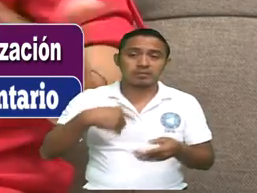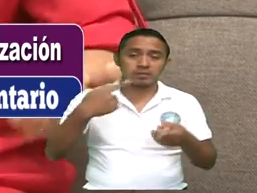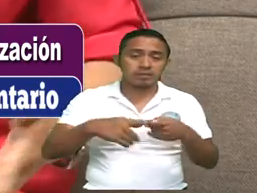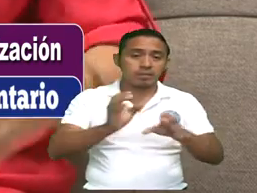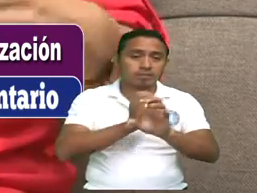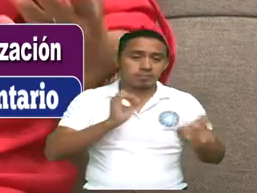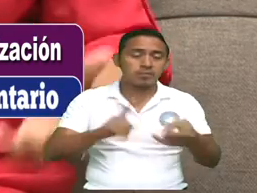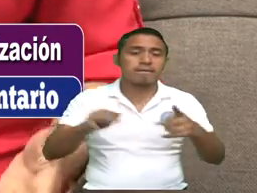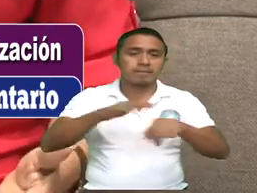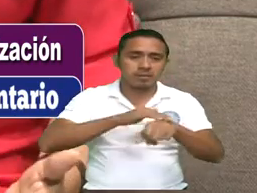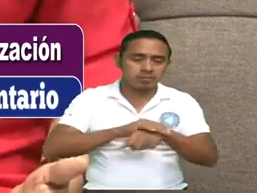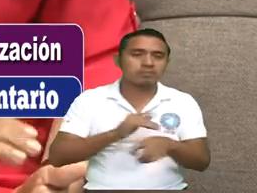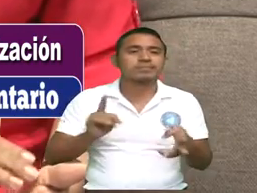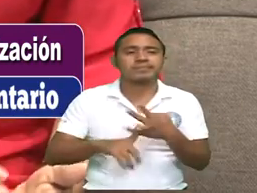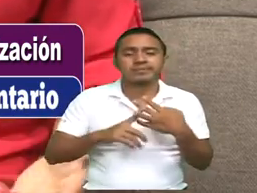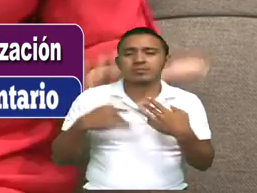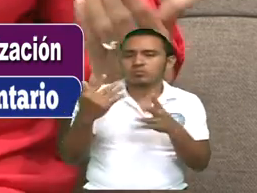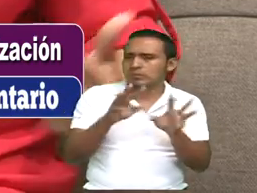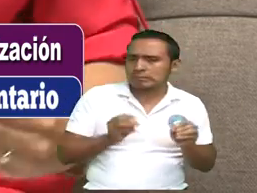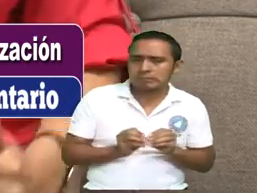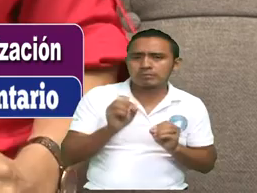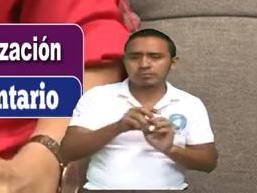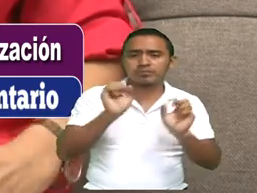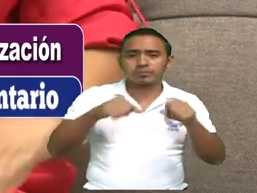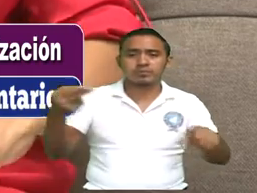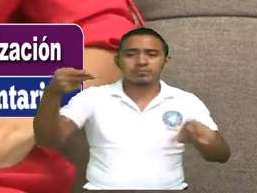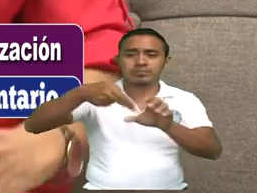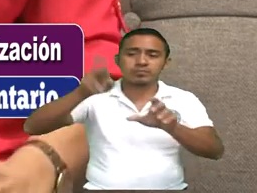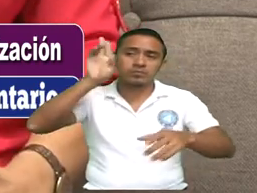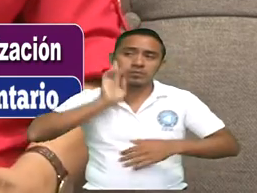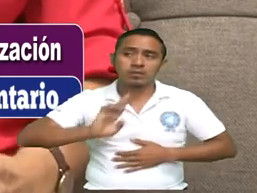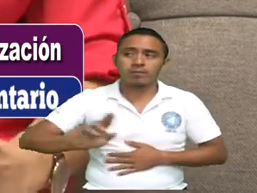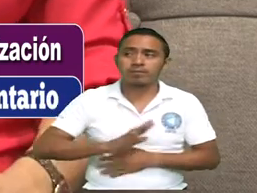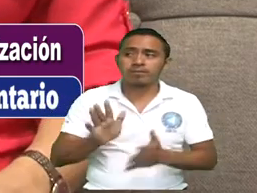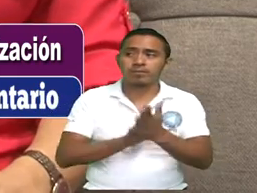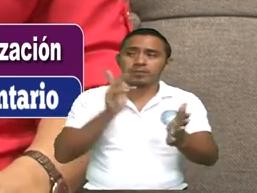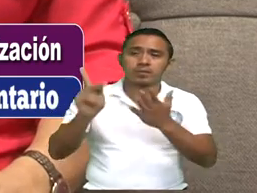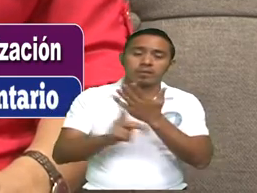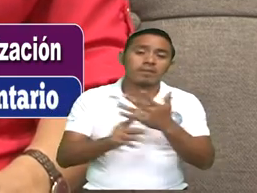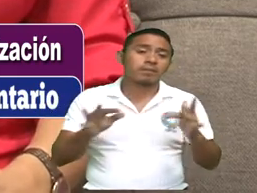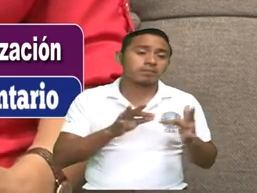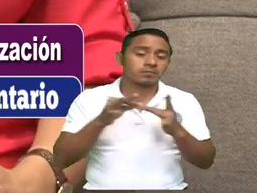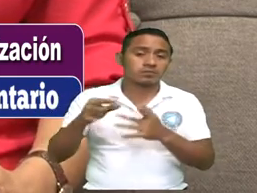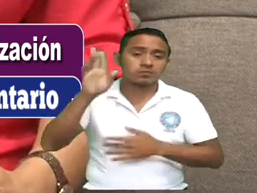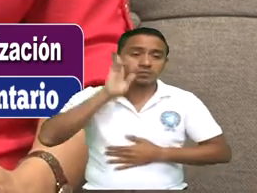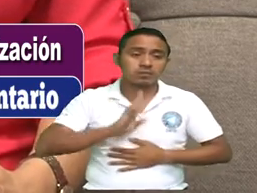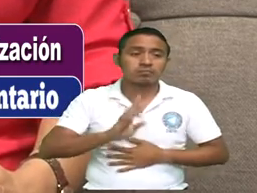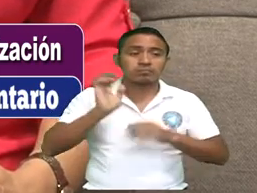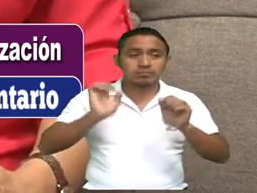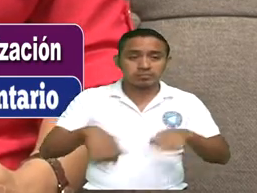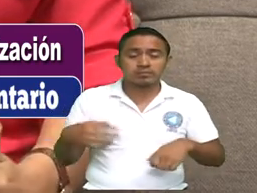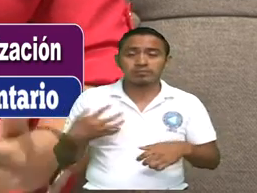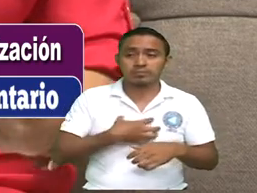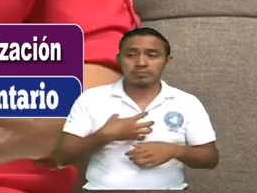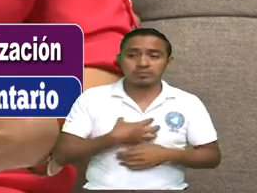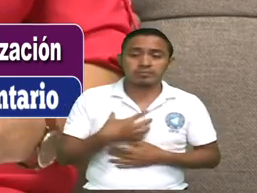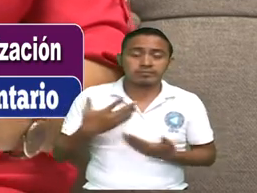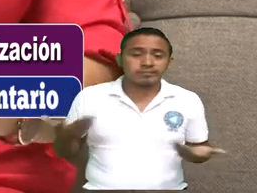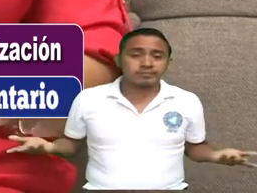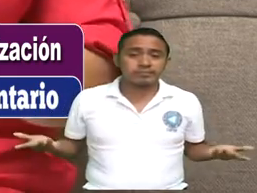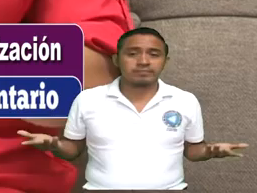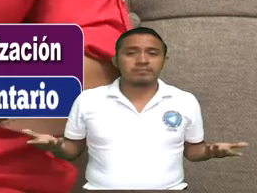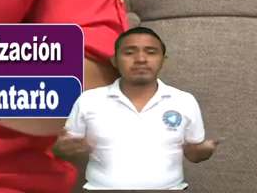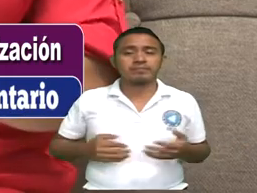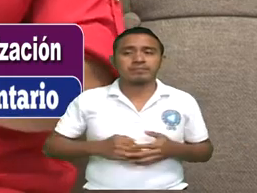le dan el permiso y le dan todo para que ingrese a las universidades, programas especiales de las universidades, para preparar a los maestros y que